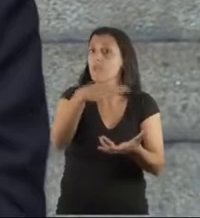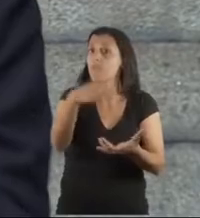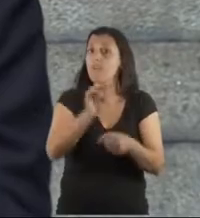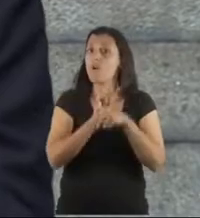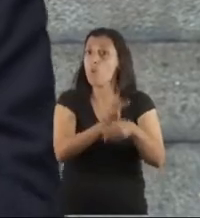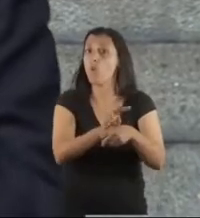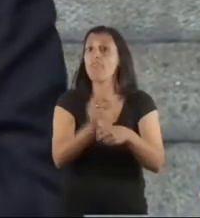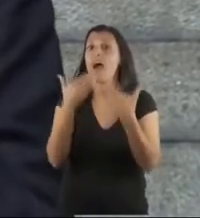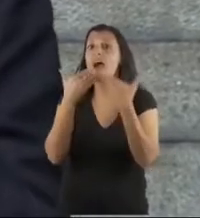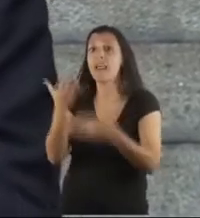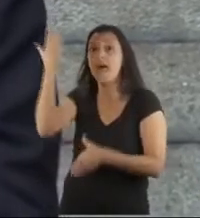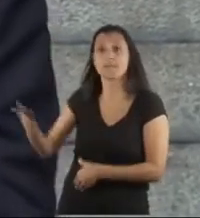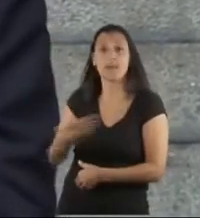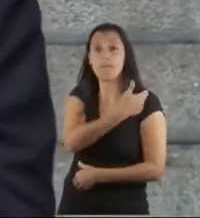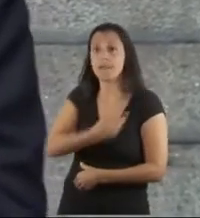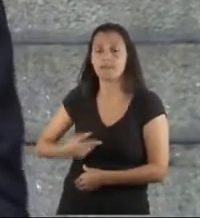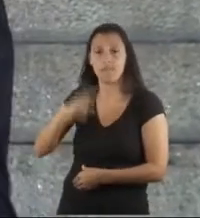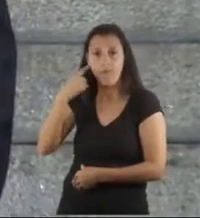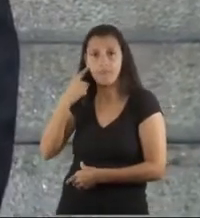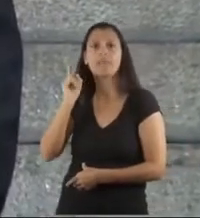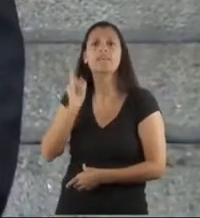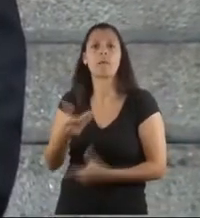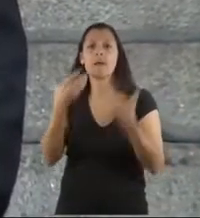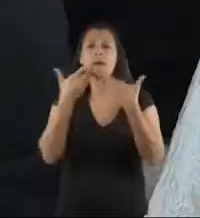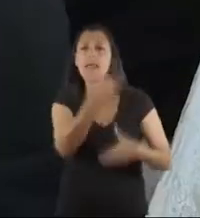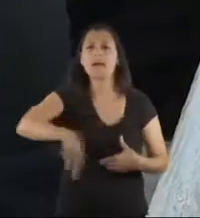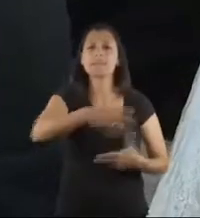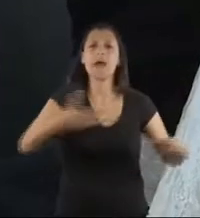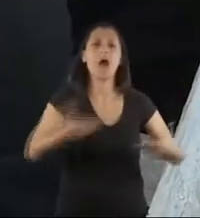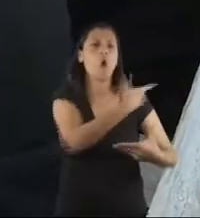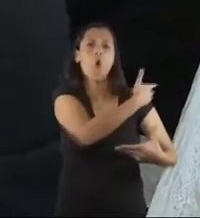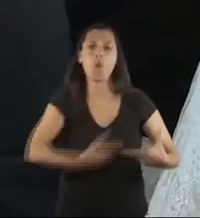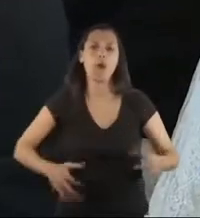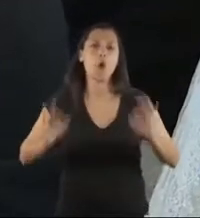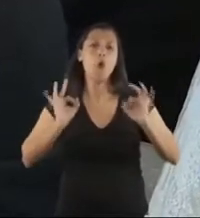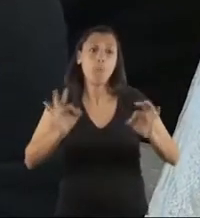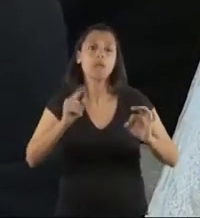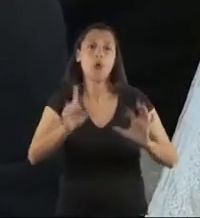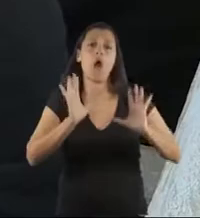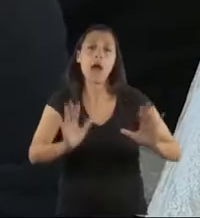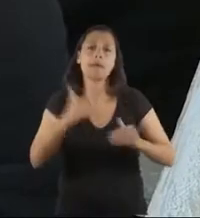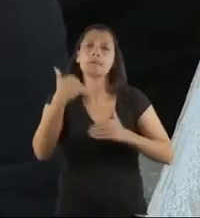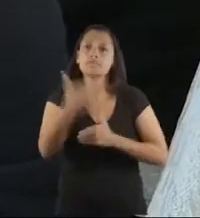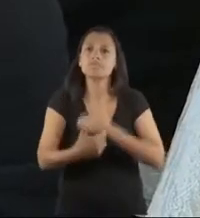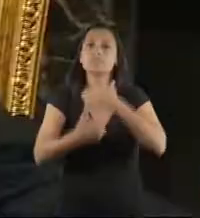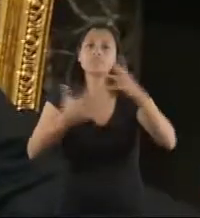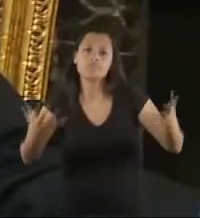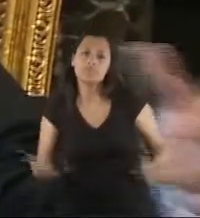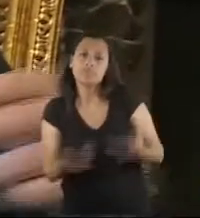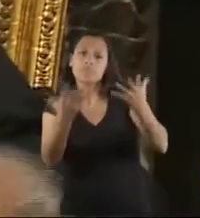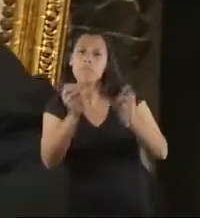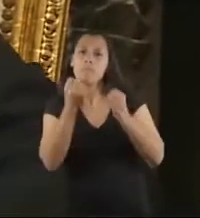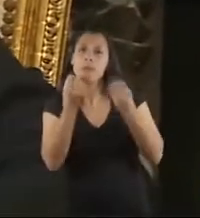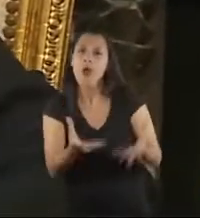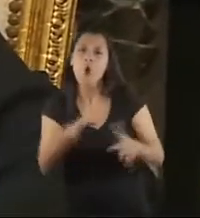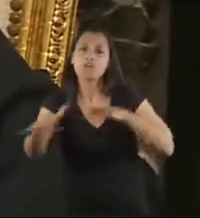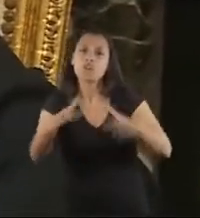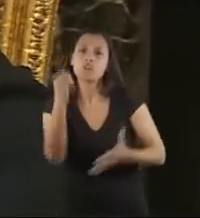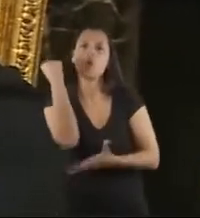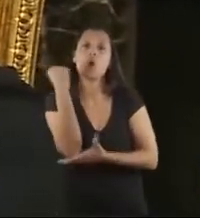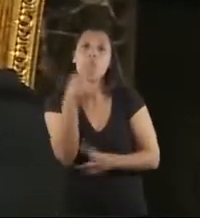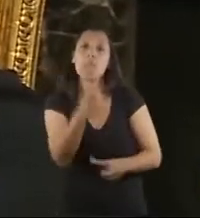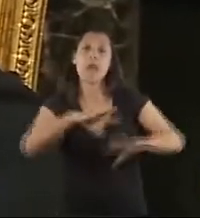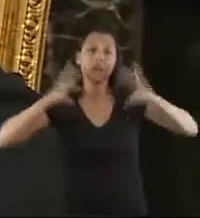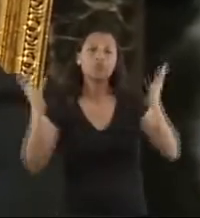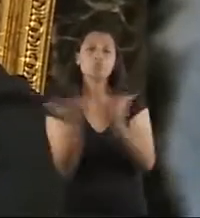presidente y de todo el gobierno que tiene que ver con el pse con seguir en el camino de la recuperación del ingreso que es un poco lo que